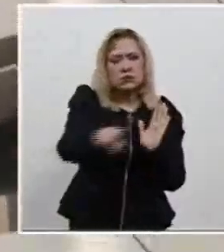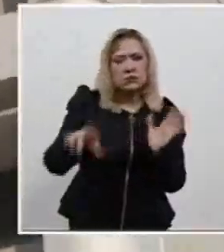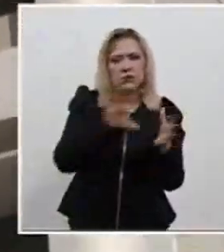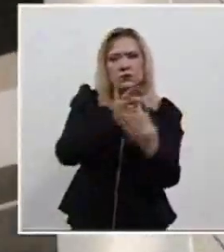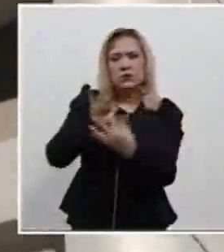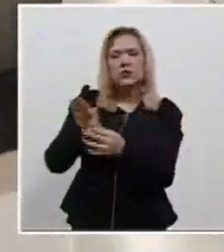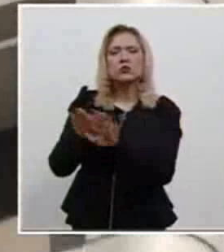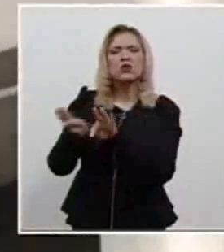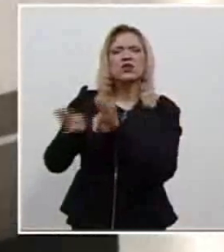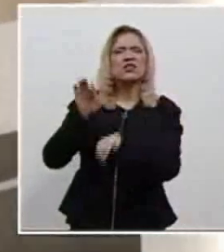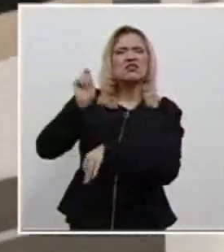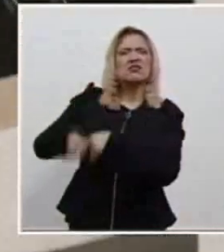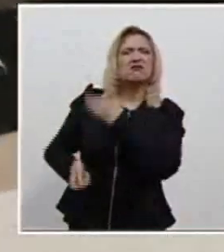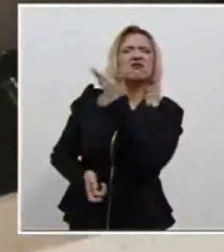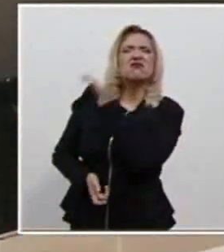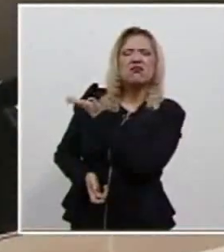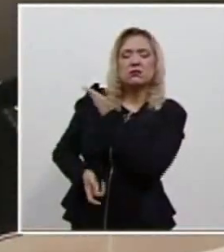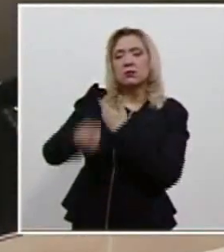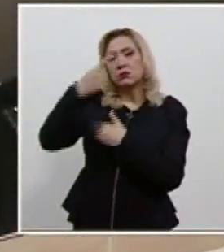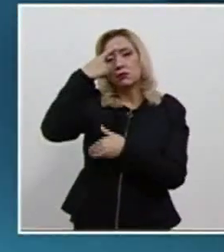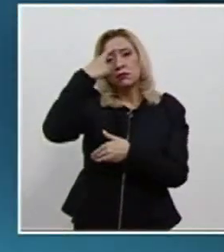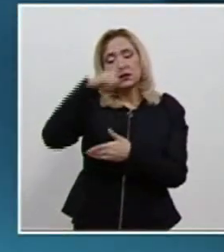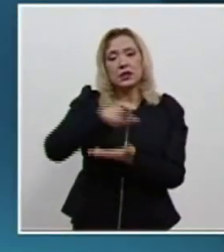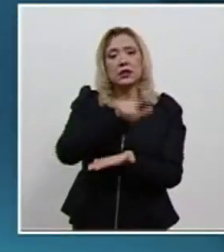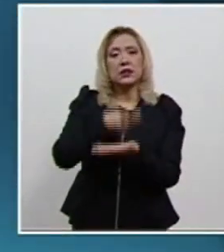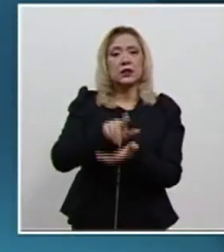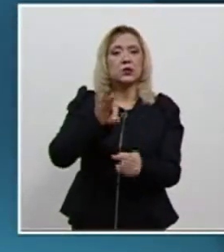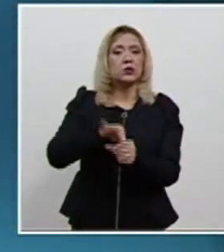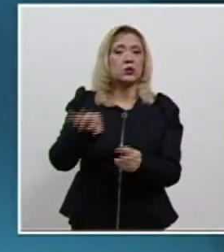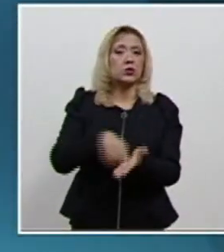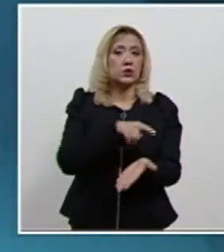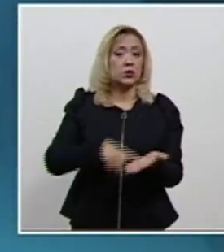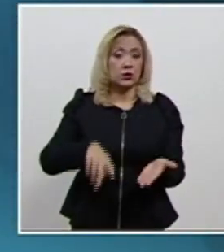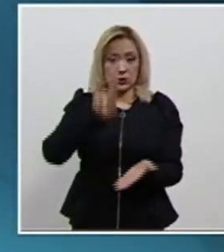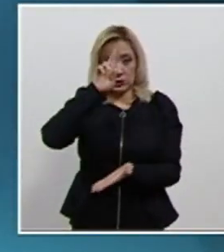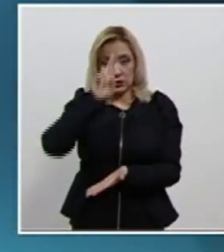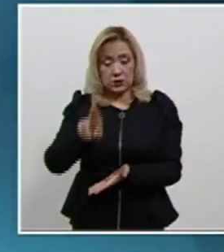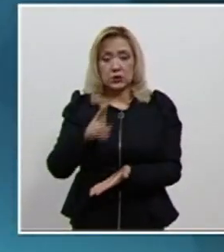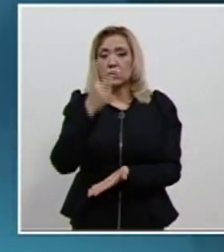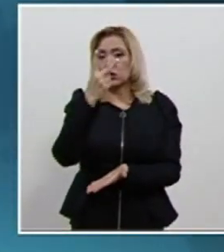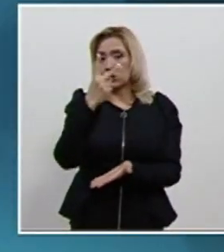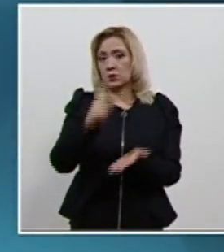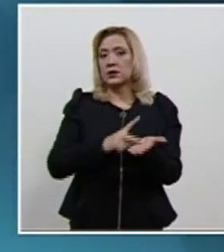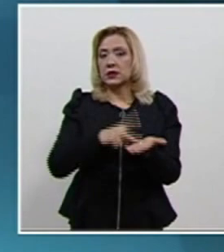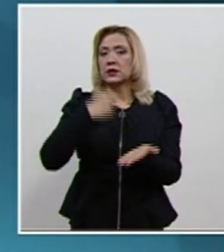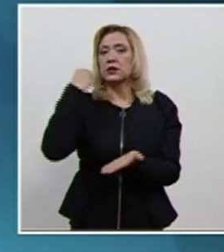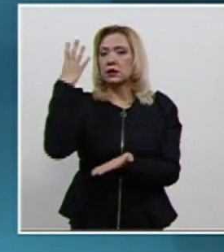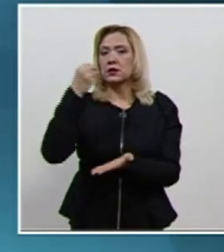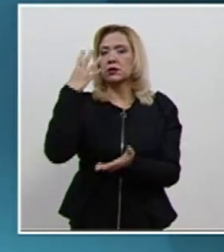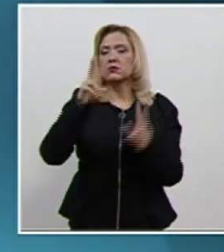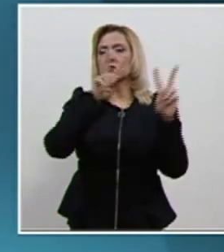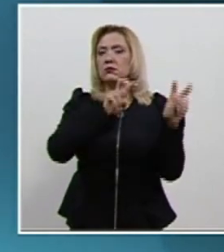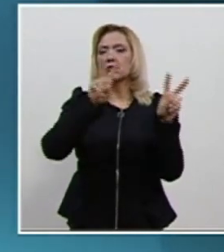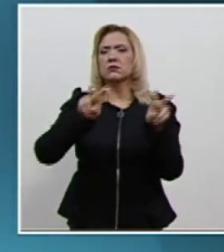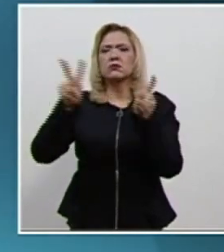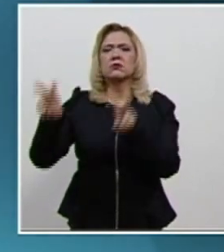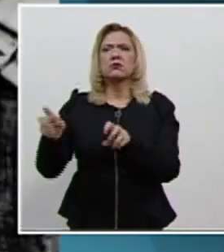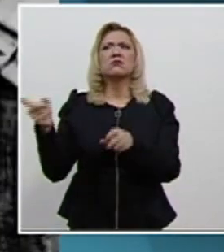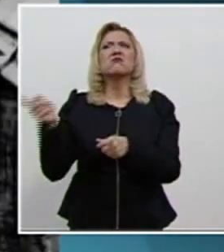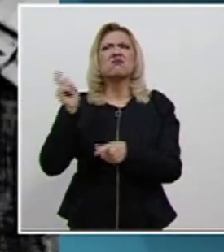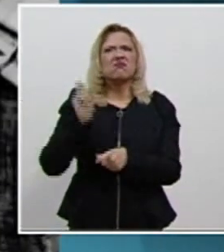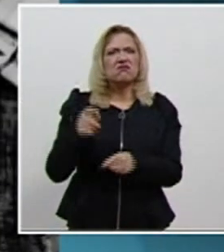realiza para abonar a la justicia electoral en nuestro país. Durante 2 sesiones se abordarán los asuntos que resuelve, que son